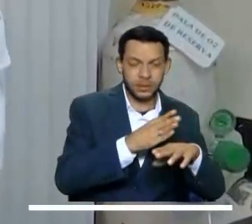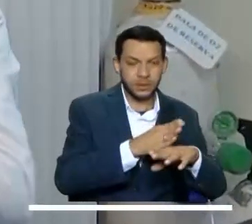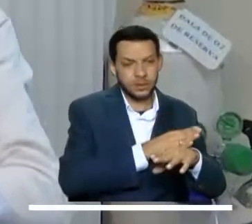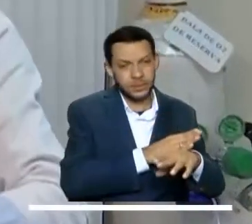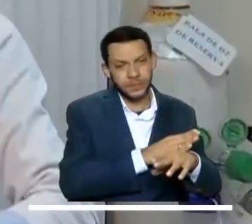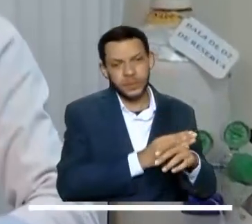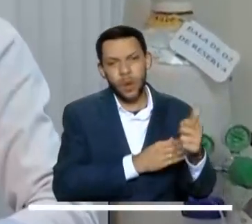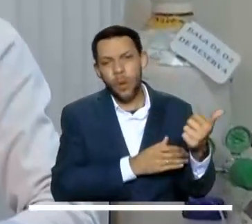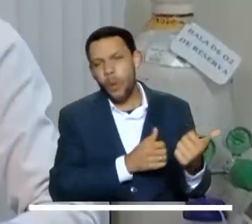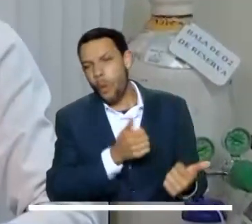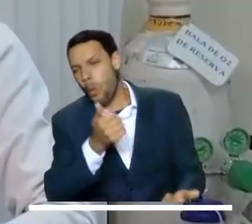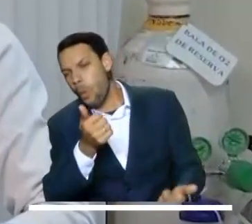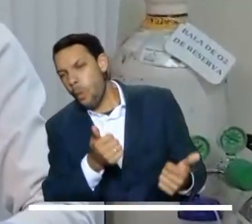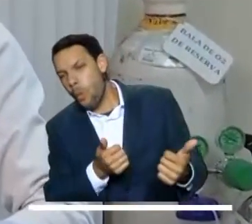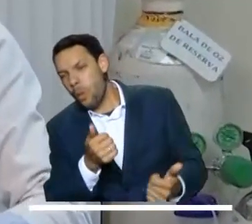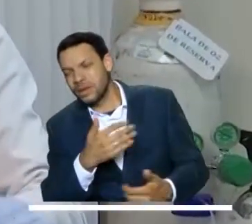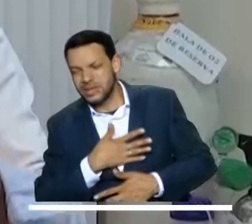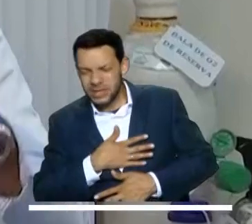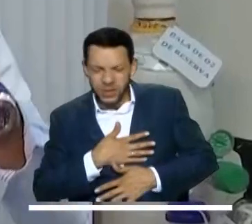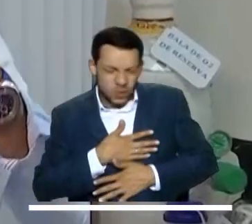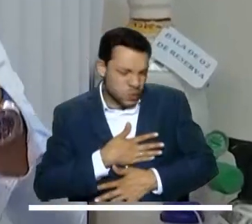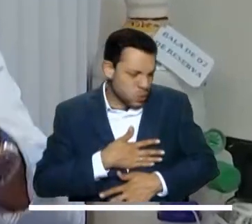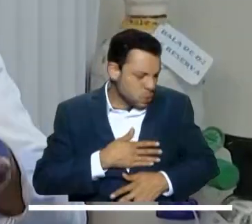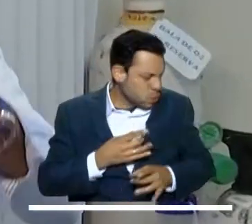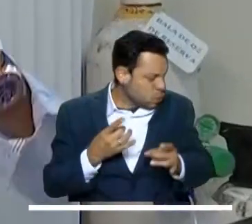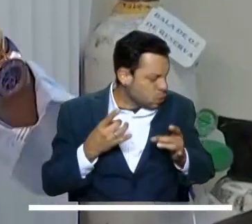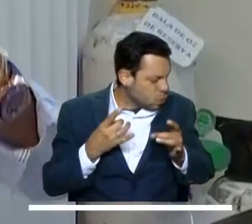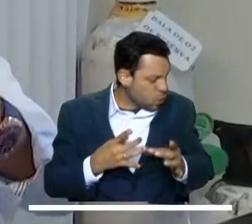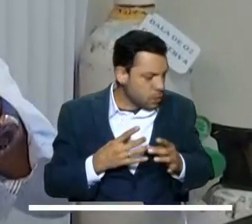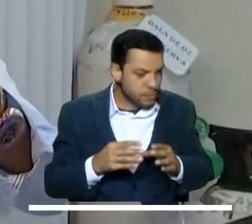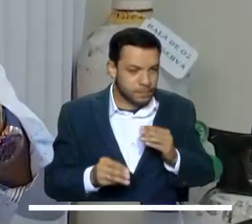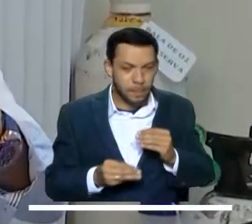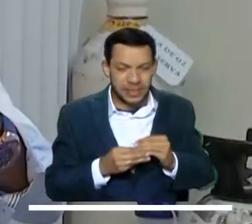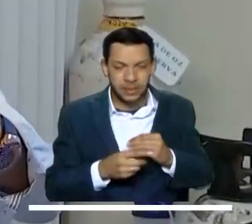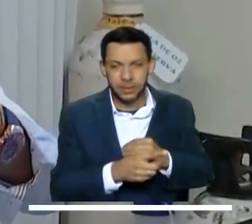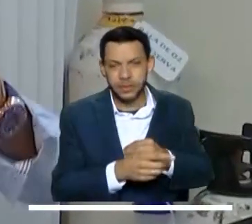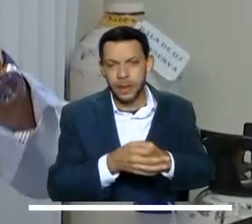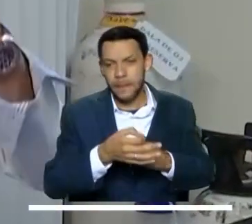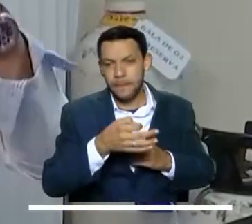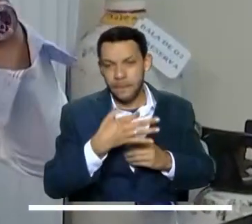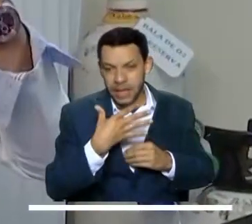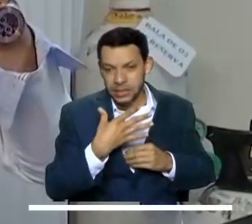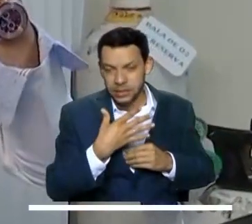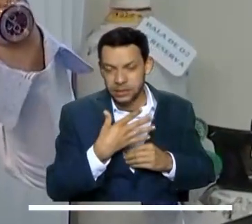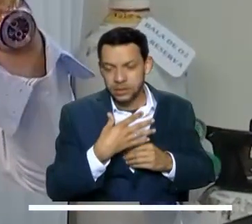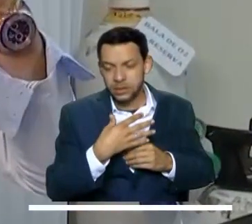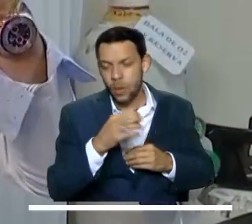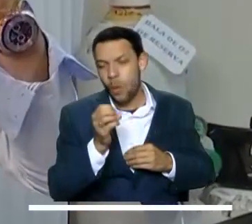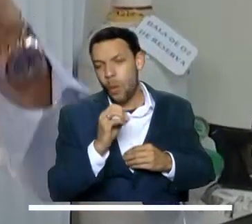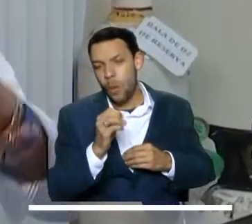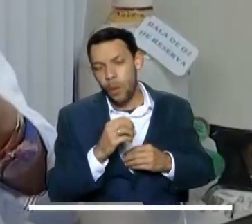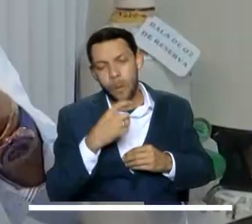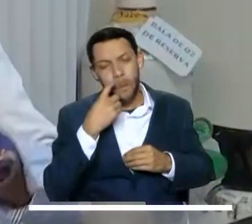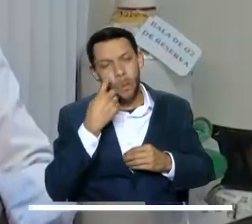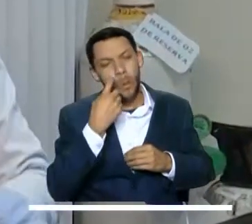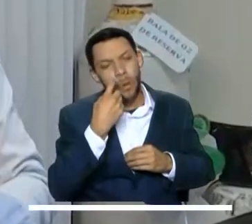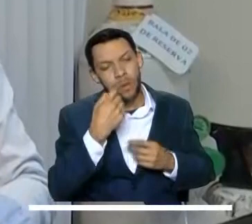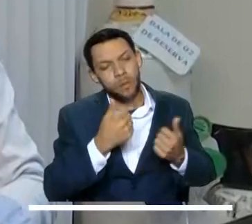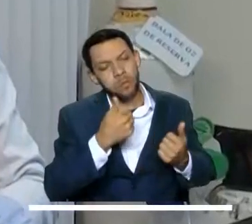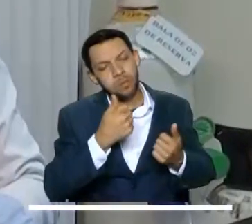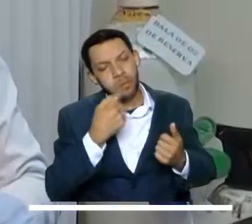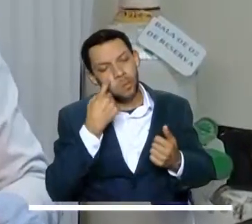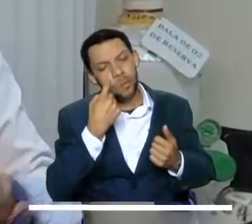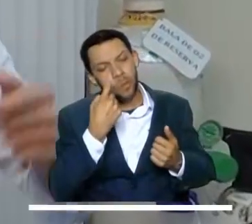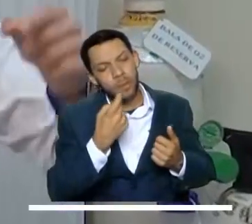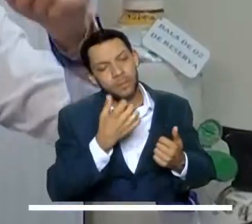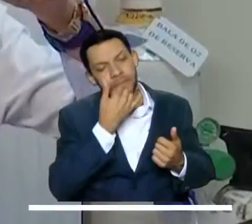¿cuál dolor de estómago? No es tomar un medicamento, es buscar cuál es la causa de ese